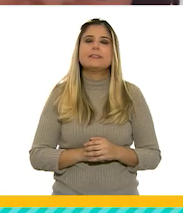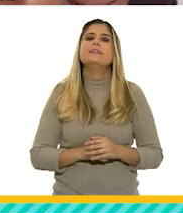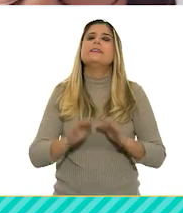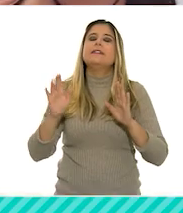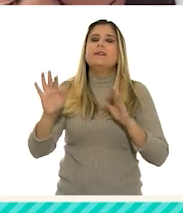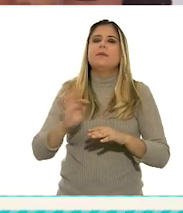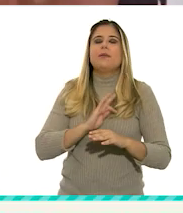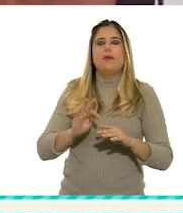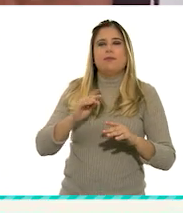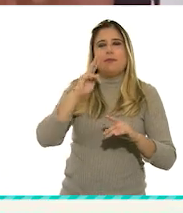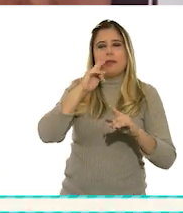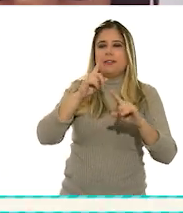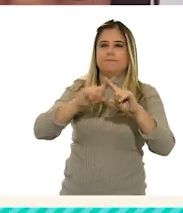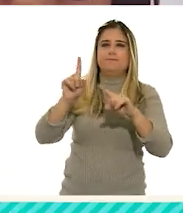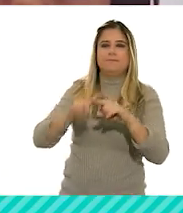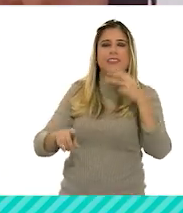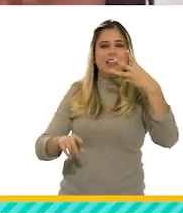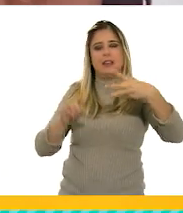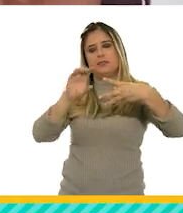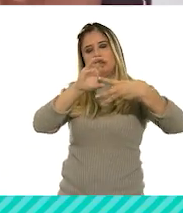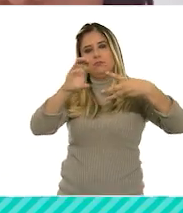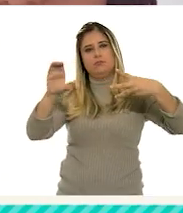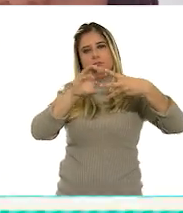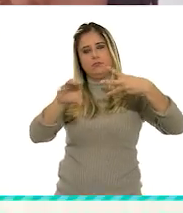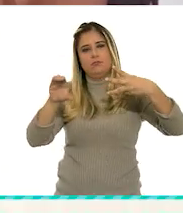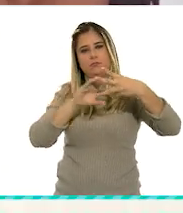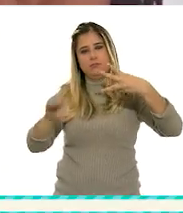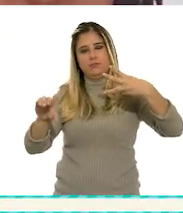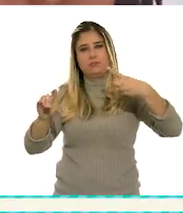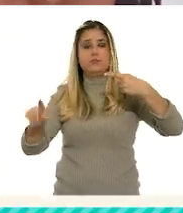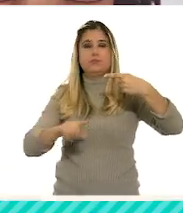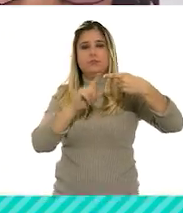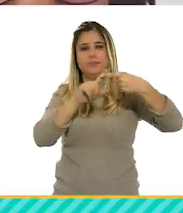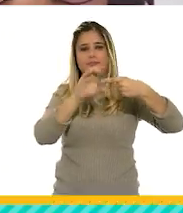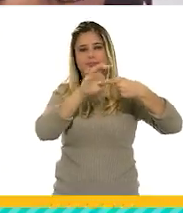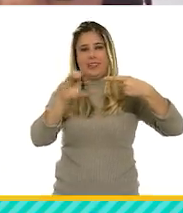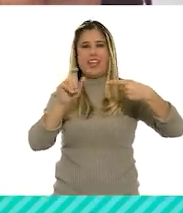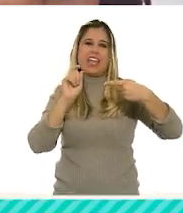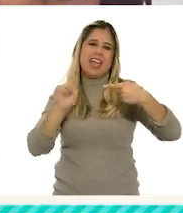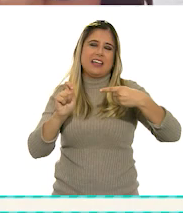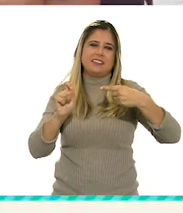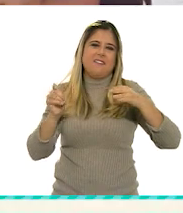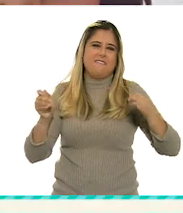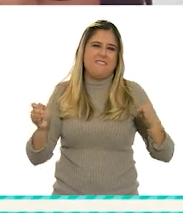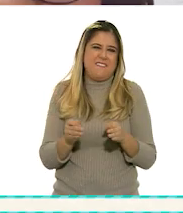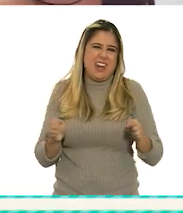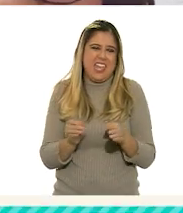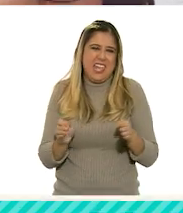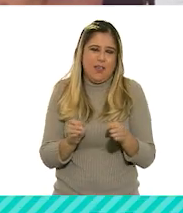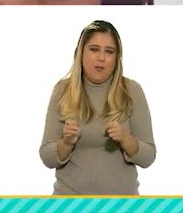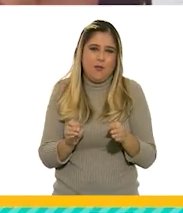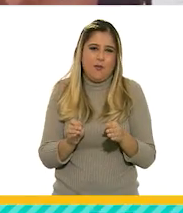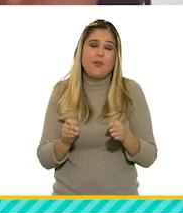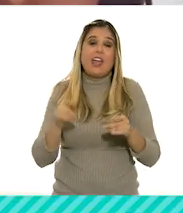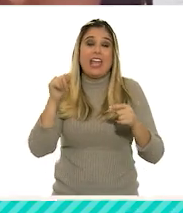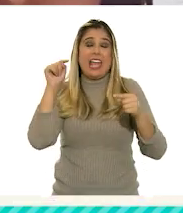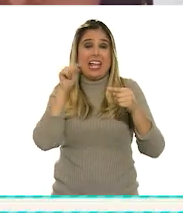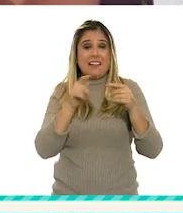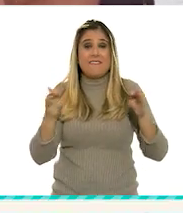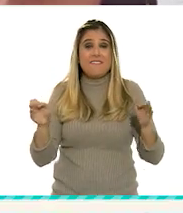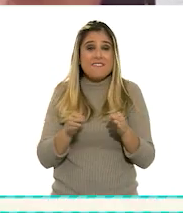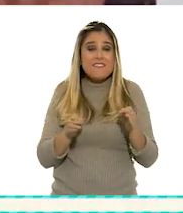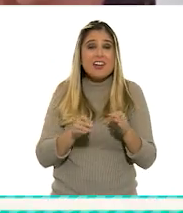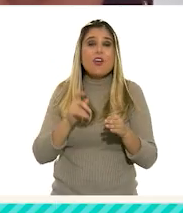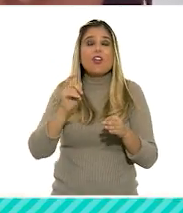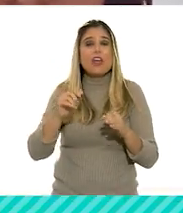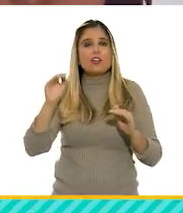Podemos distinguir 3 zonas. La primera es la zona fría. En esta las temperaturas están